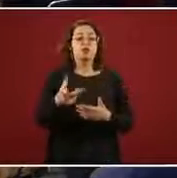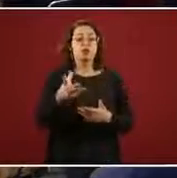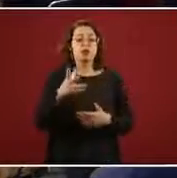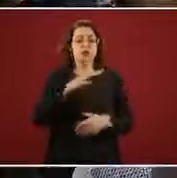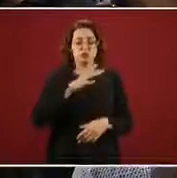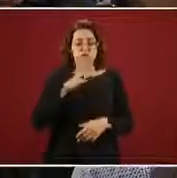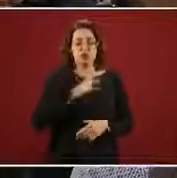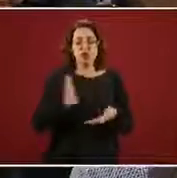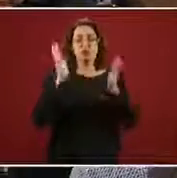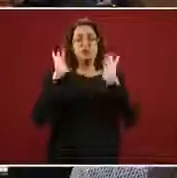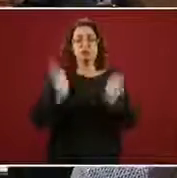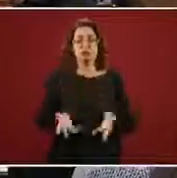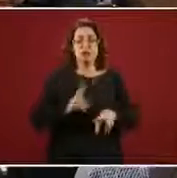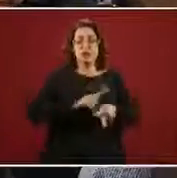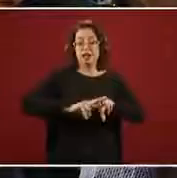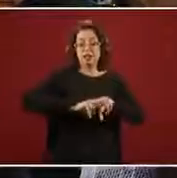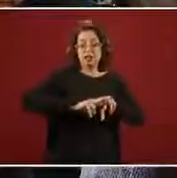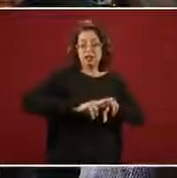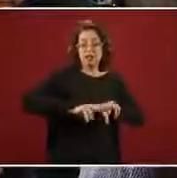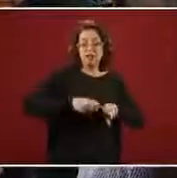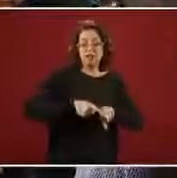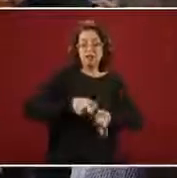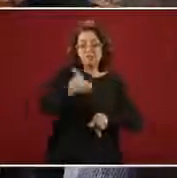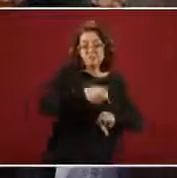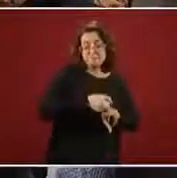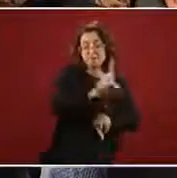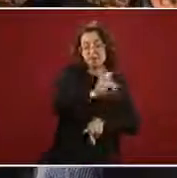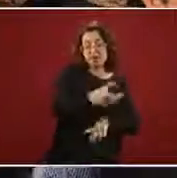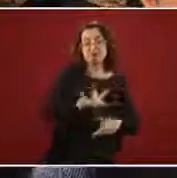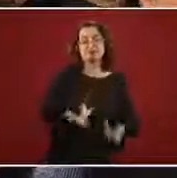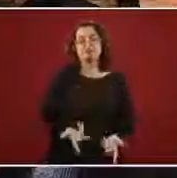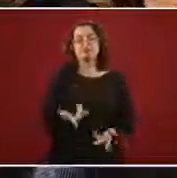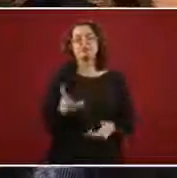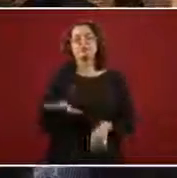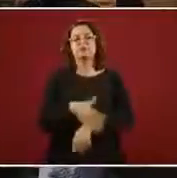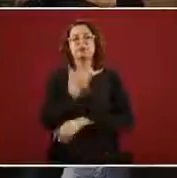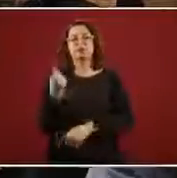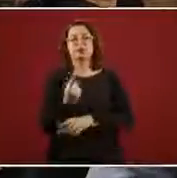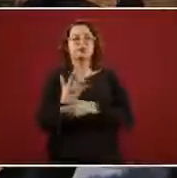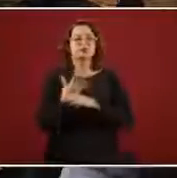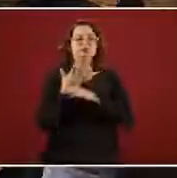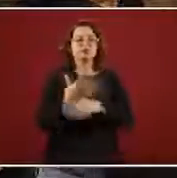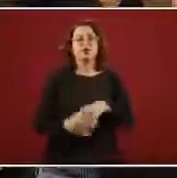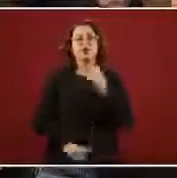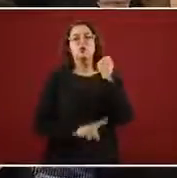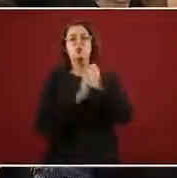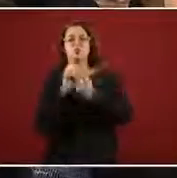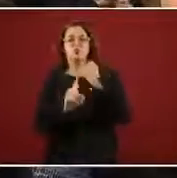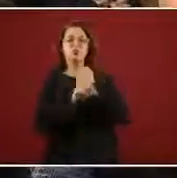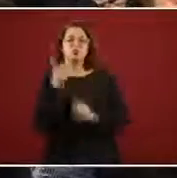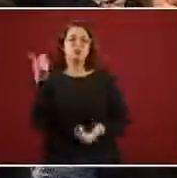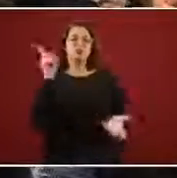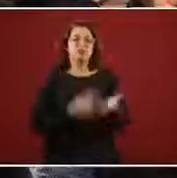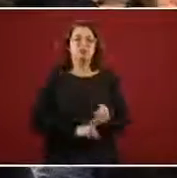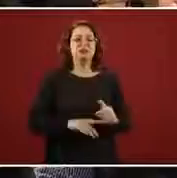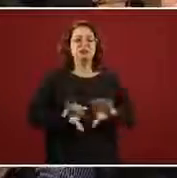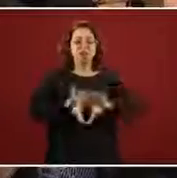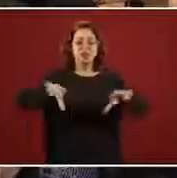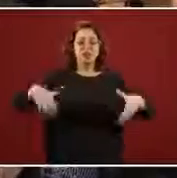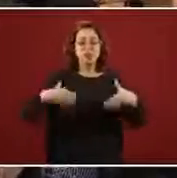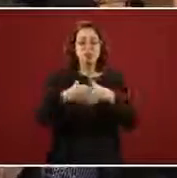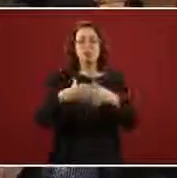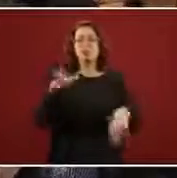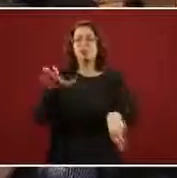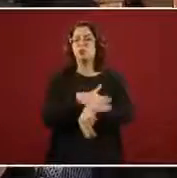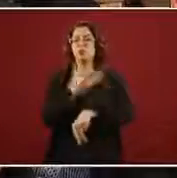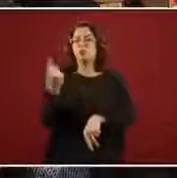obra? Ya que se habla de que va a haber problemas con las comunidades porque no se